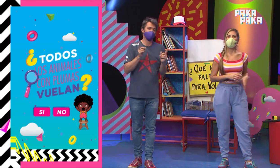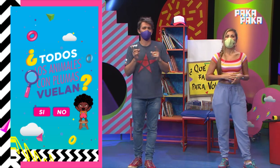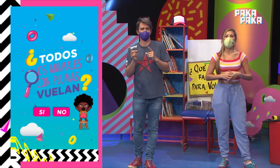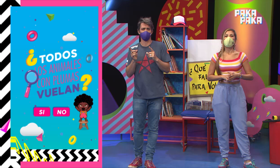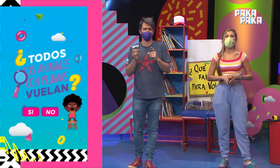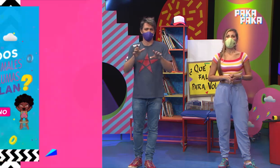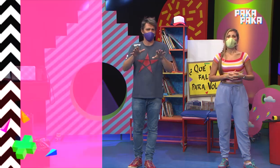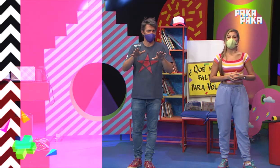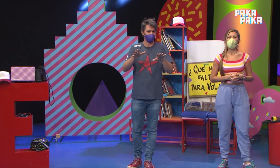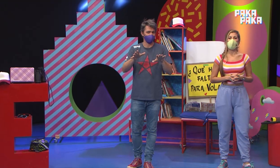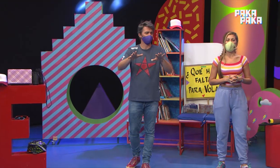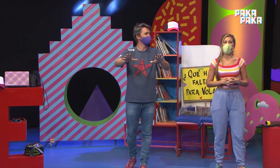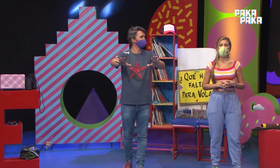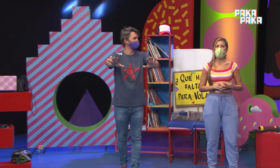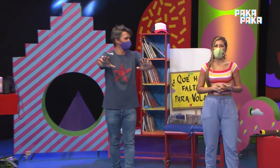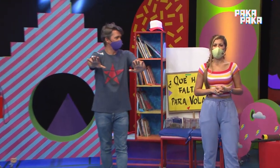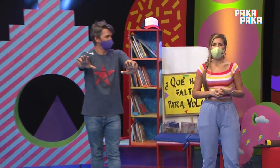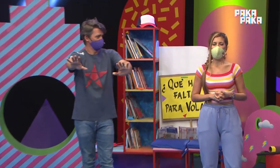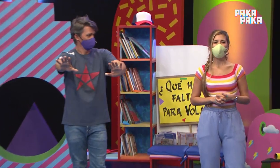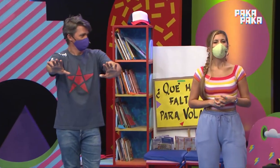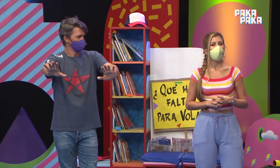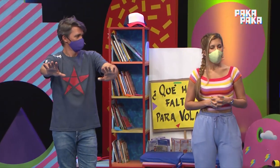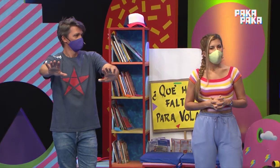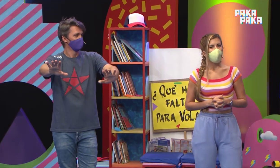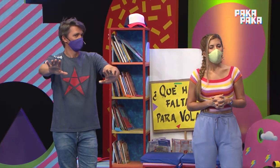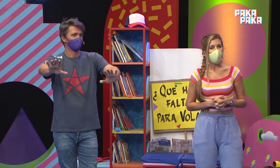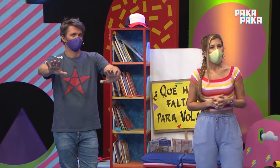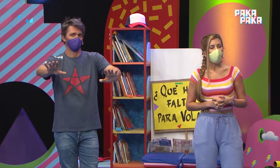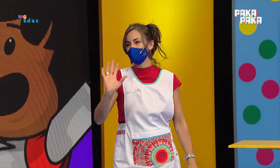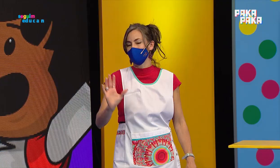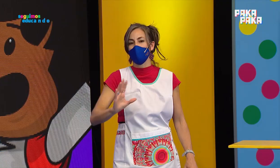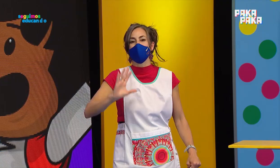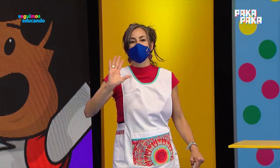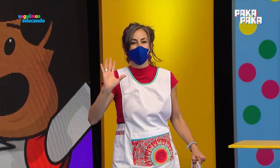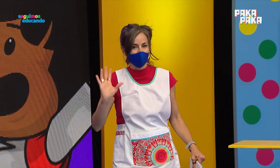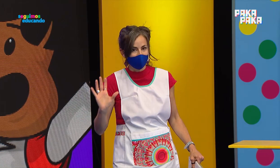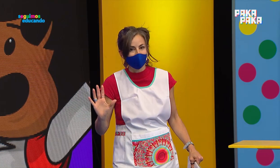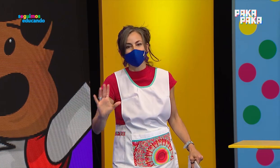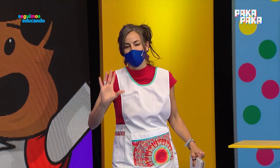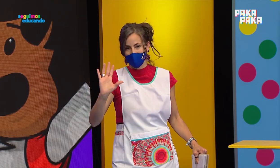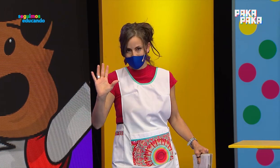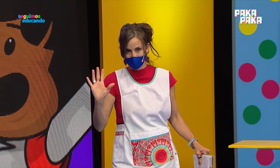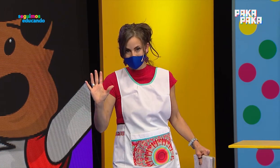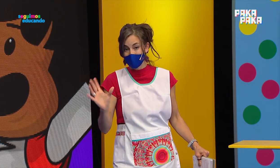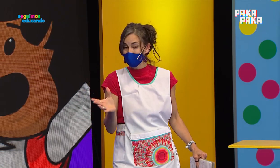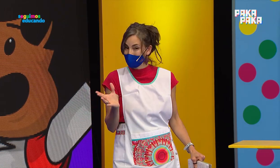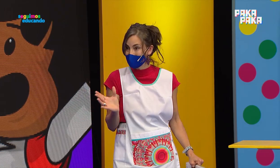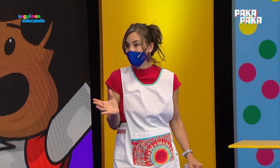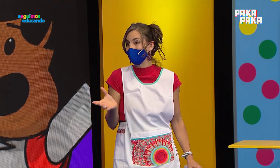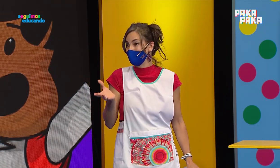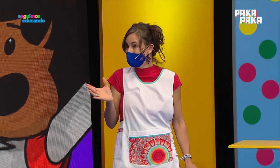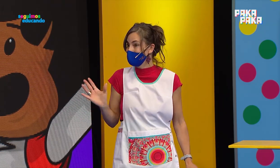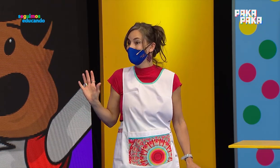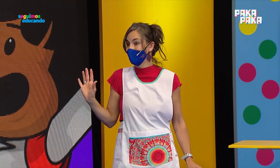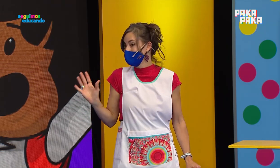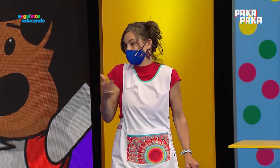no? ¿Qué dicen, chicos y chicas? Piensen, tómense el tiempo. Tómense el tiempo, porque ustedes no son especialistas en aves. Ahora, ustedes saben